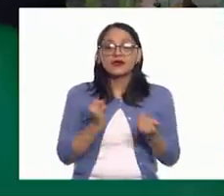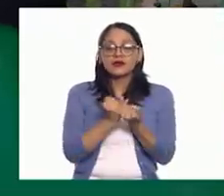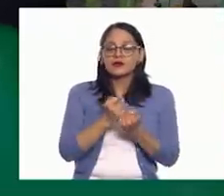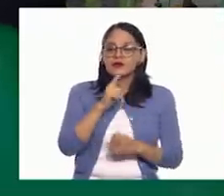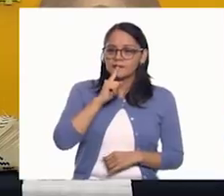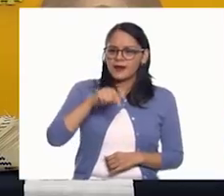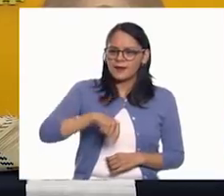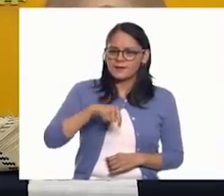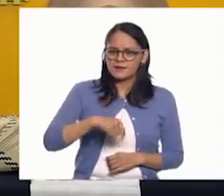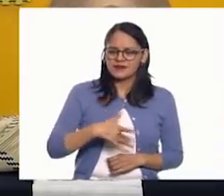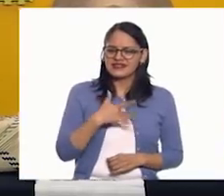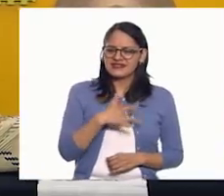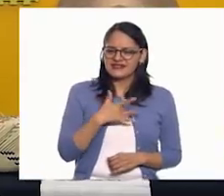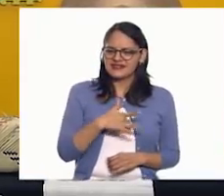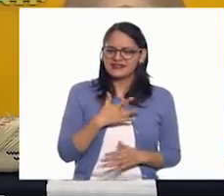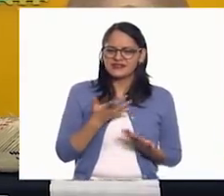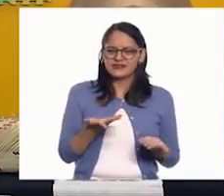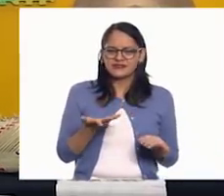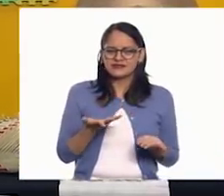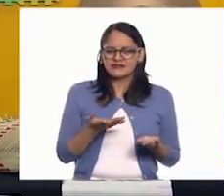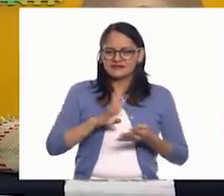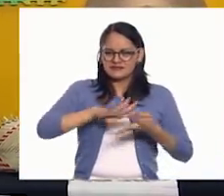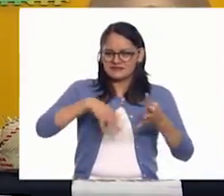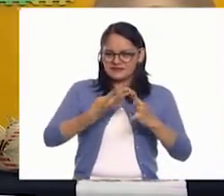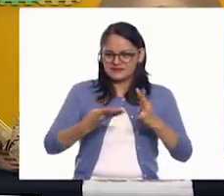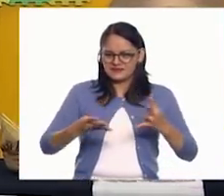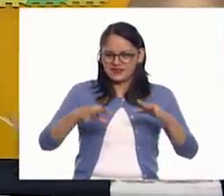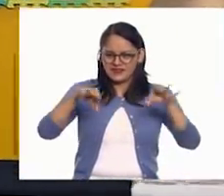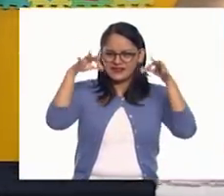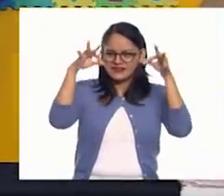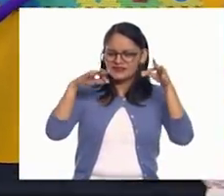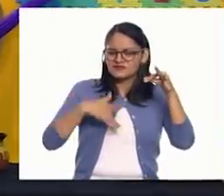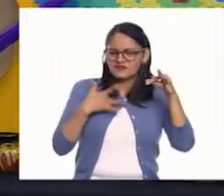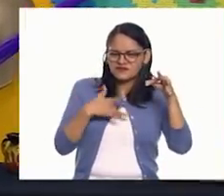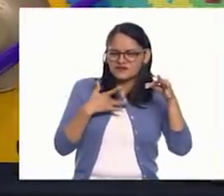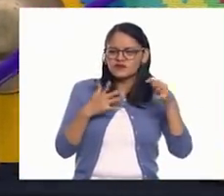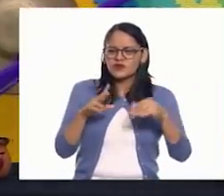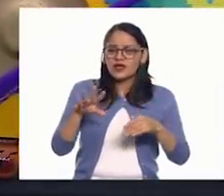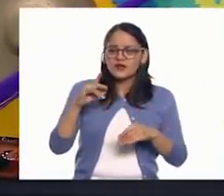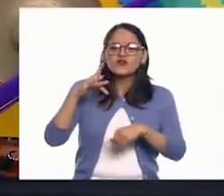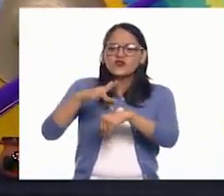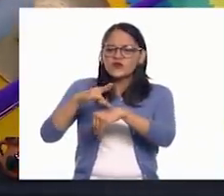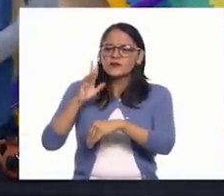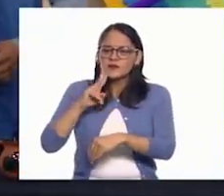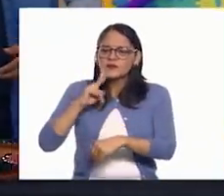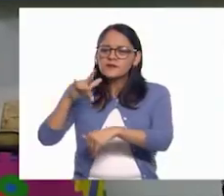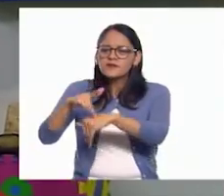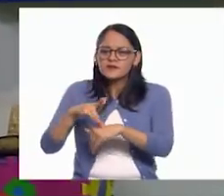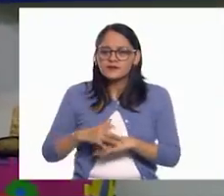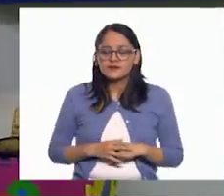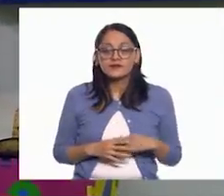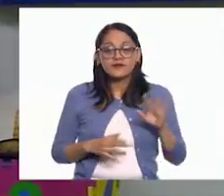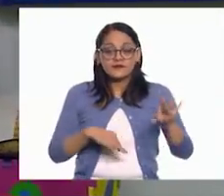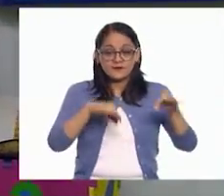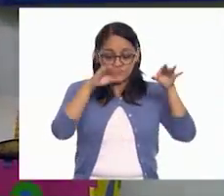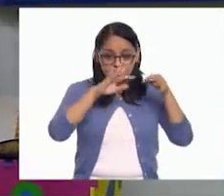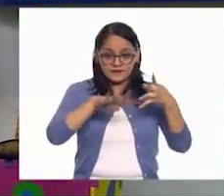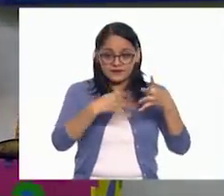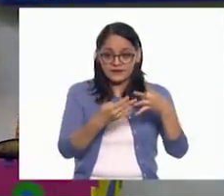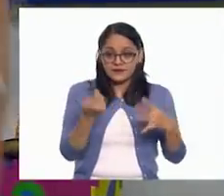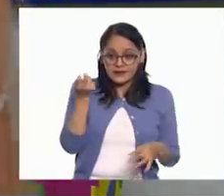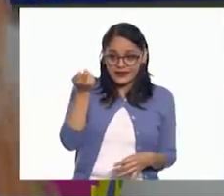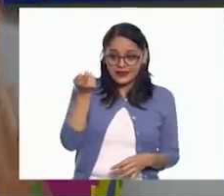sigue intrigando esta atarraya. Mira, tócala, querido Eric. Me parece que esto que acabas de